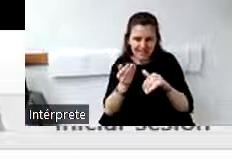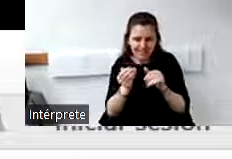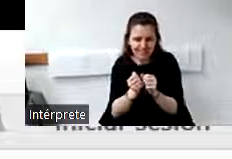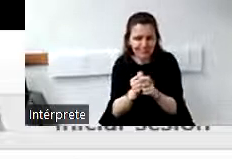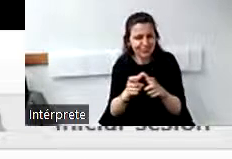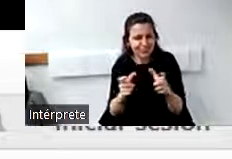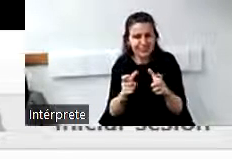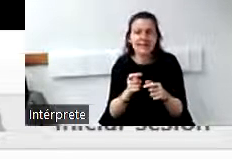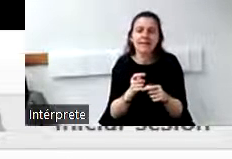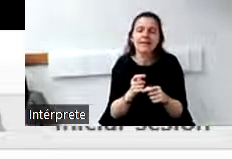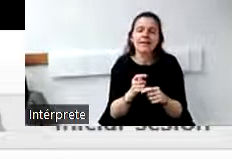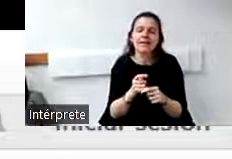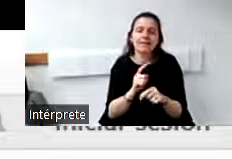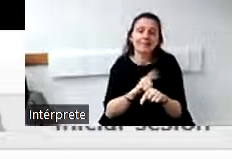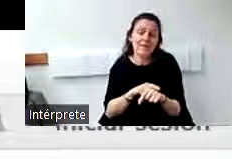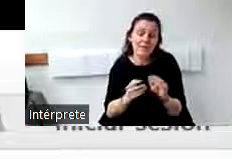tiene una deficiencia